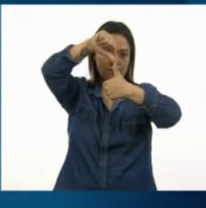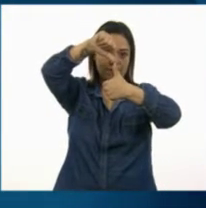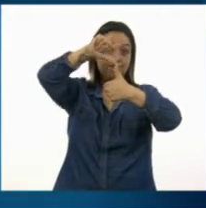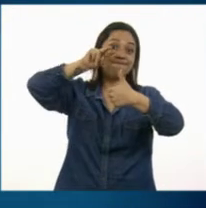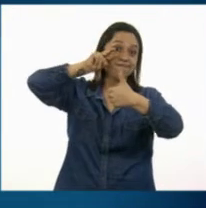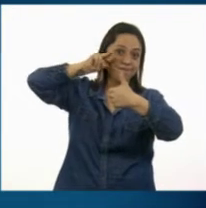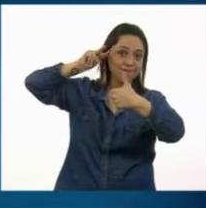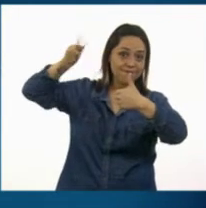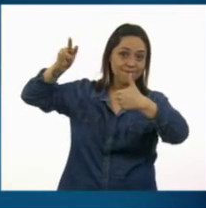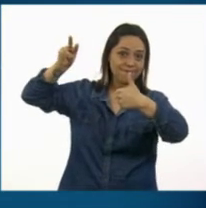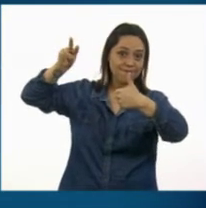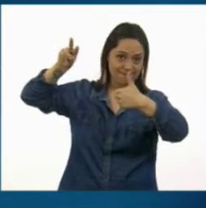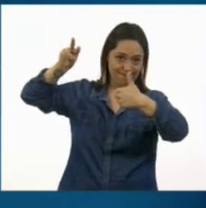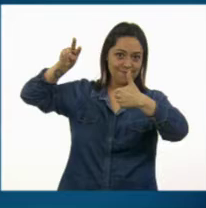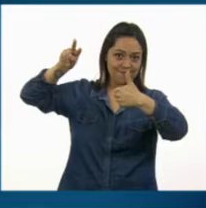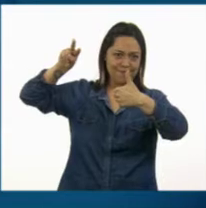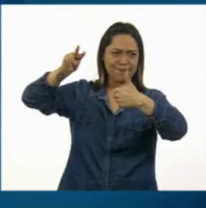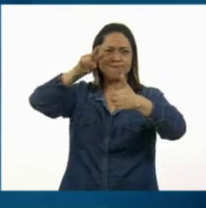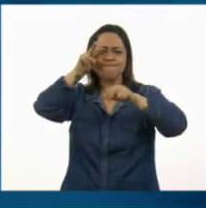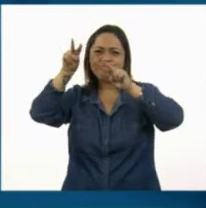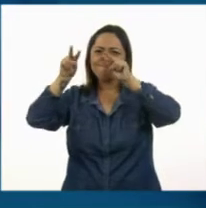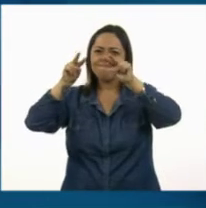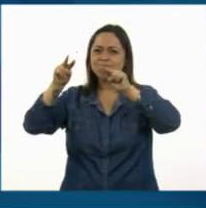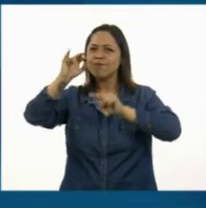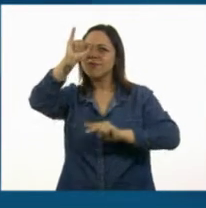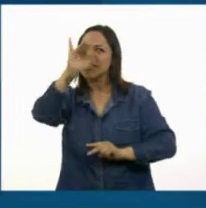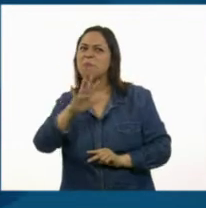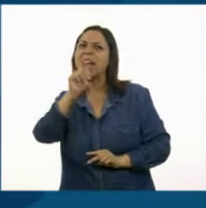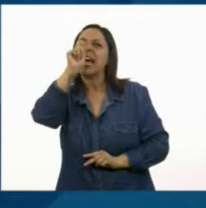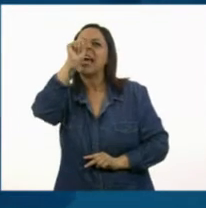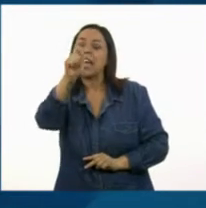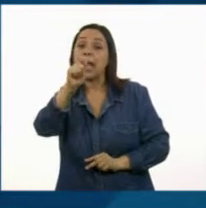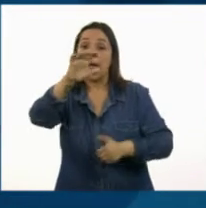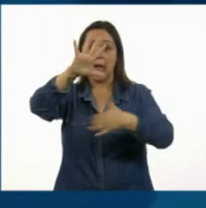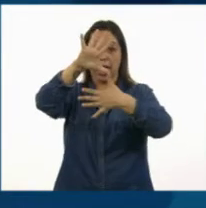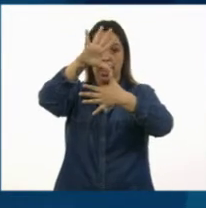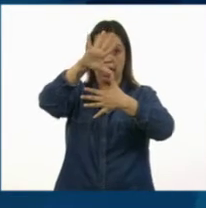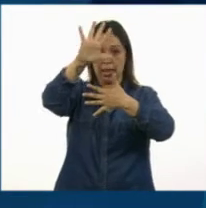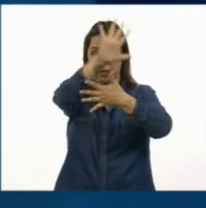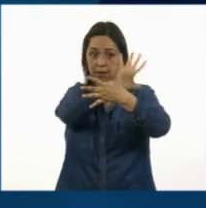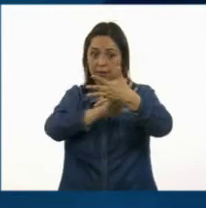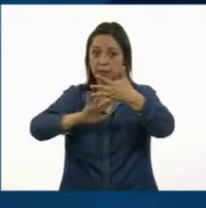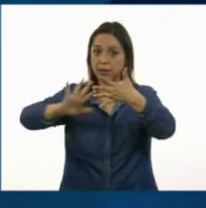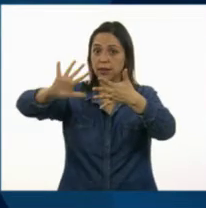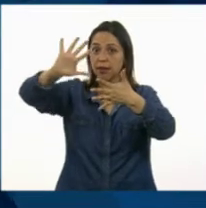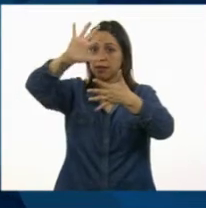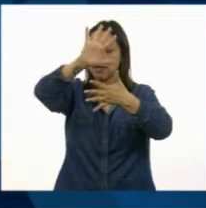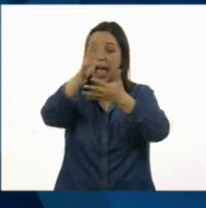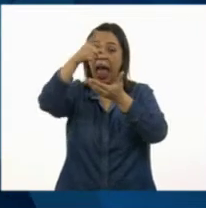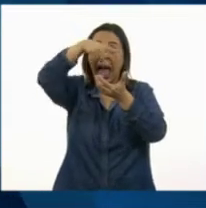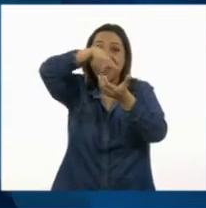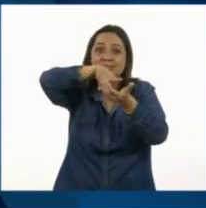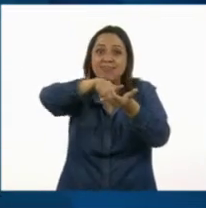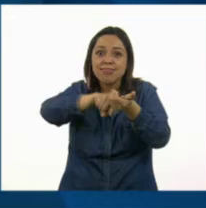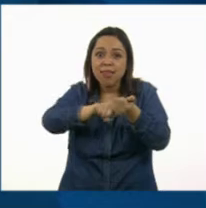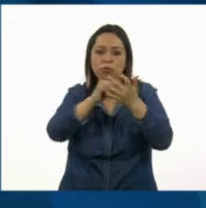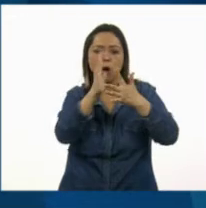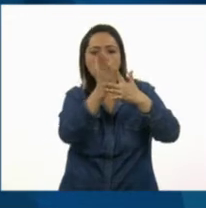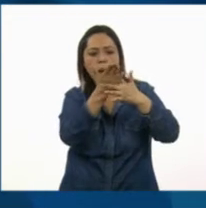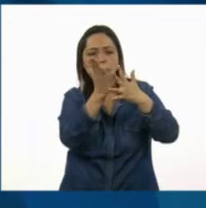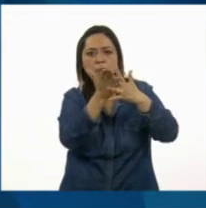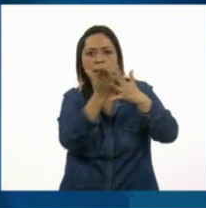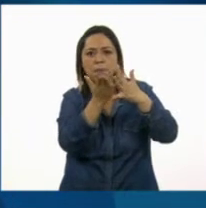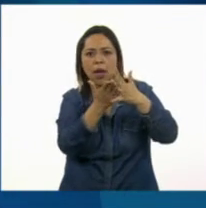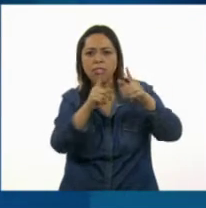Vámonos viendo, muy bien. Como se observa en la imagen, en América existen, ojo, 10 subgrupos de